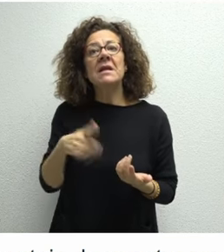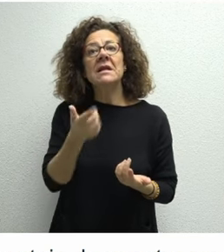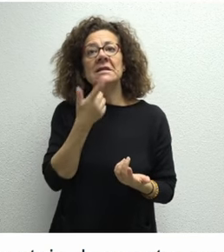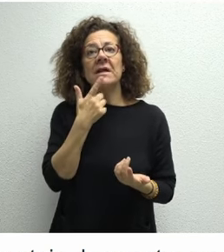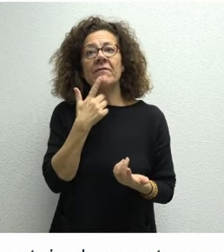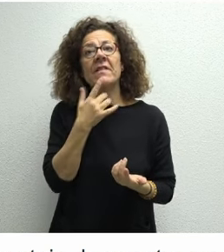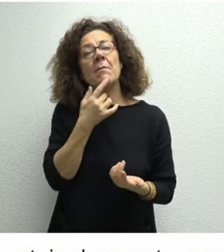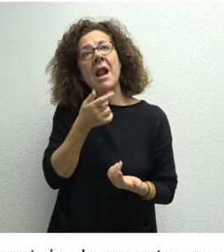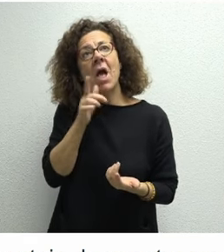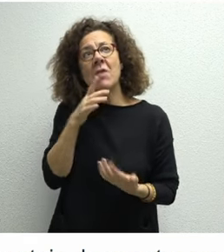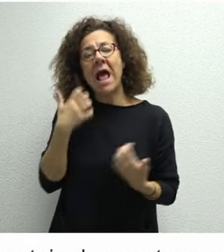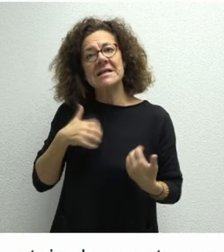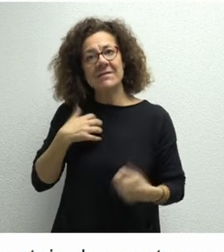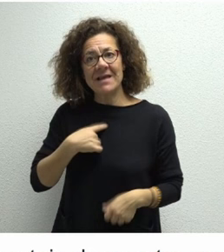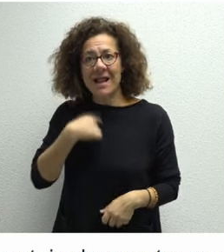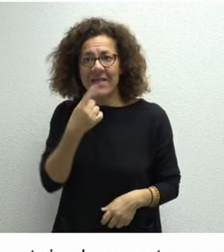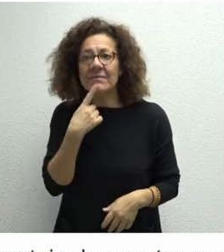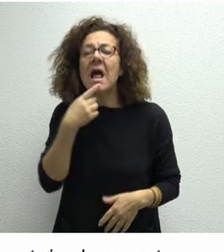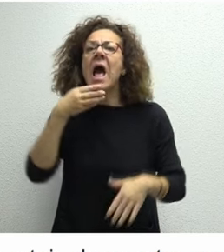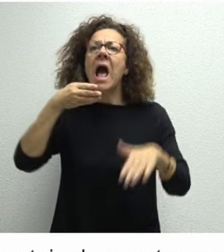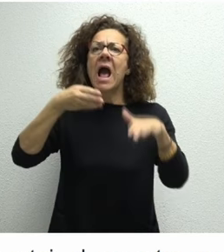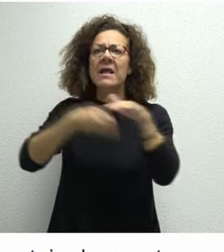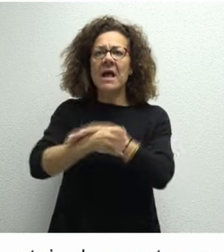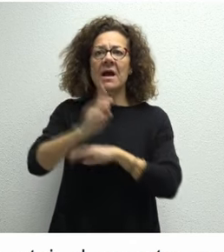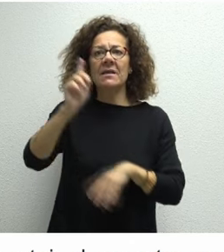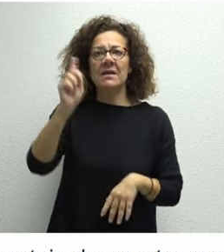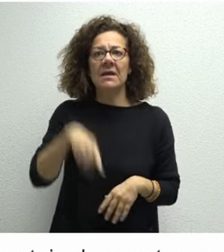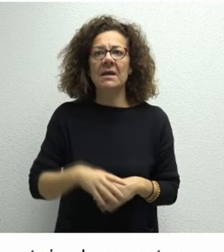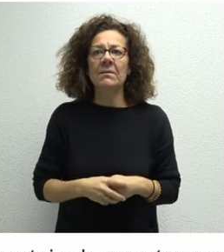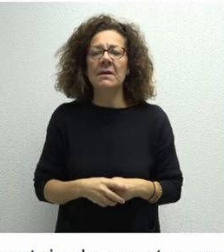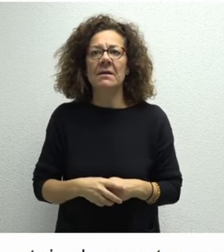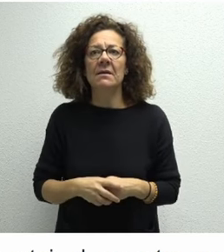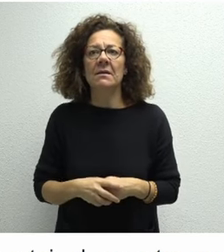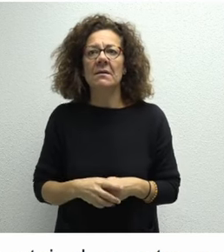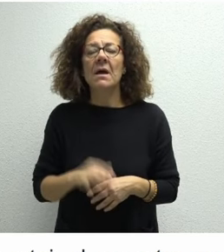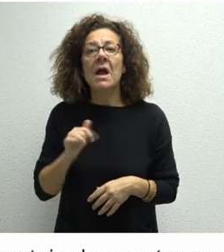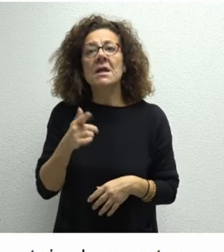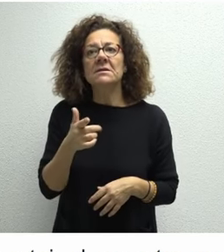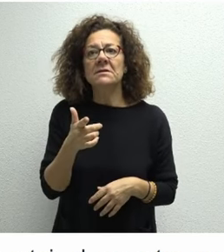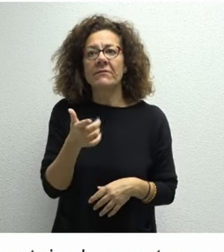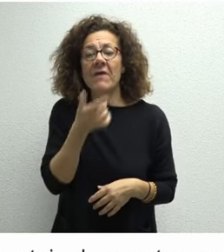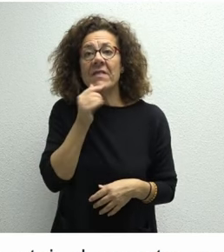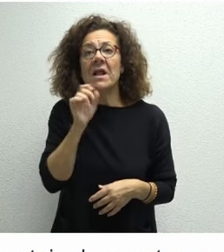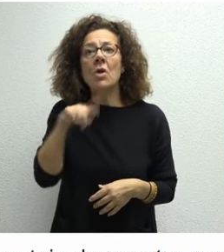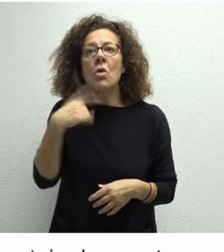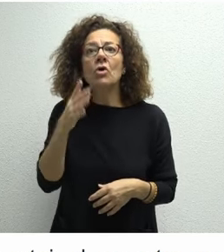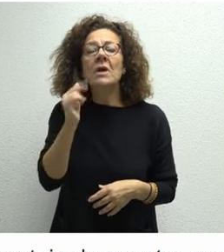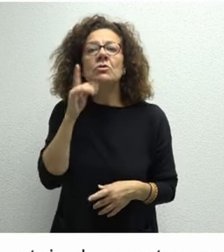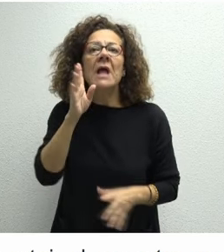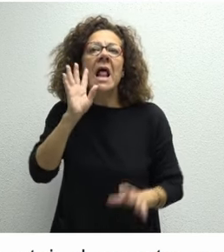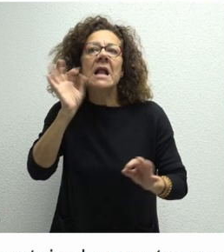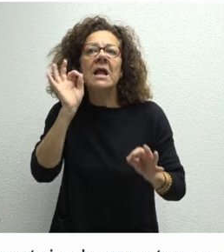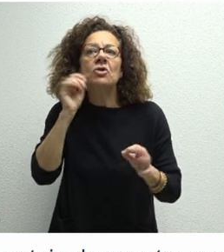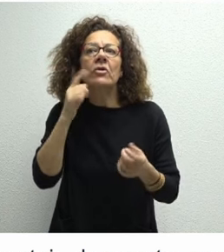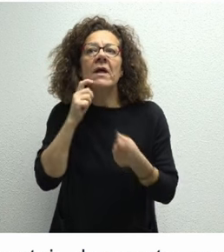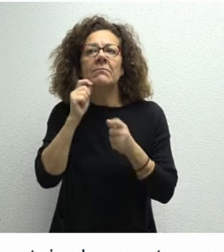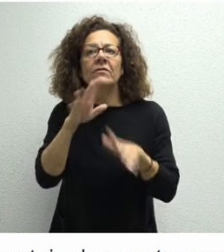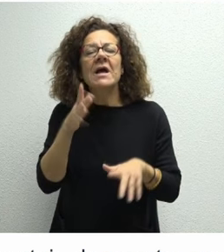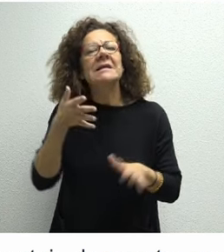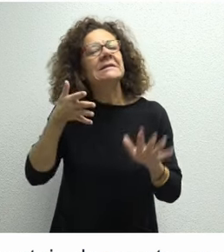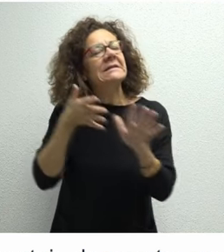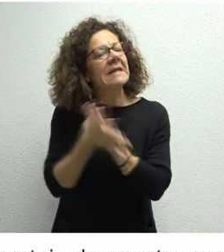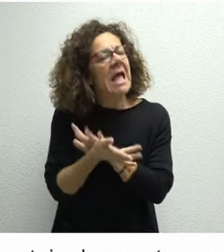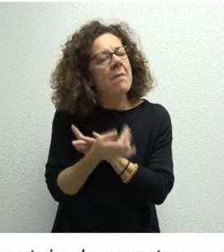sevillana eh es accesible y equitativo eh Y luego tenemos el riesgo de dilución hay que estar